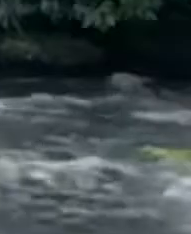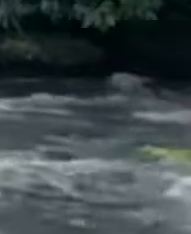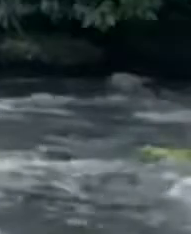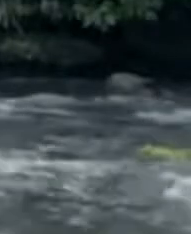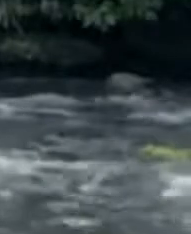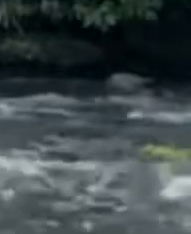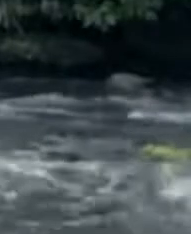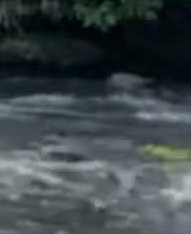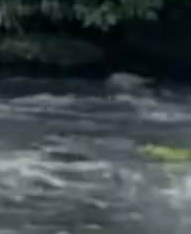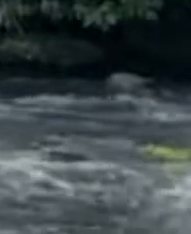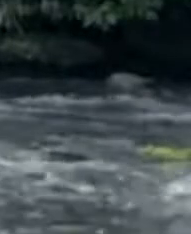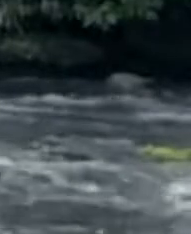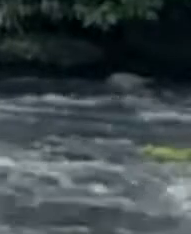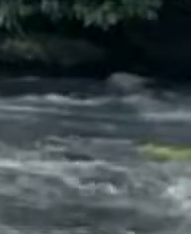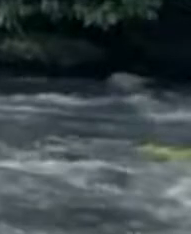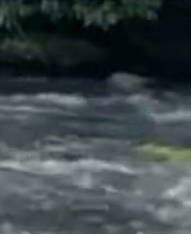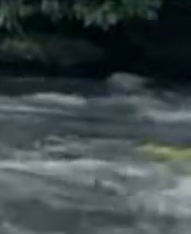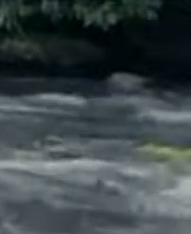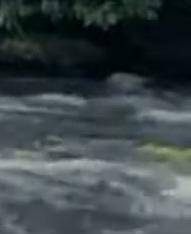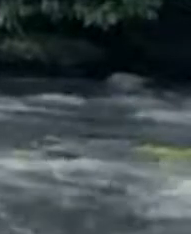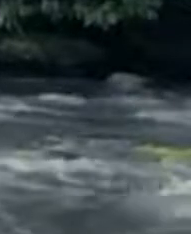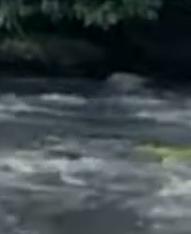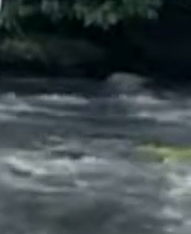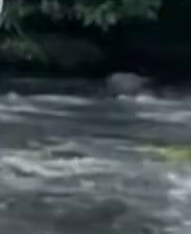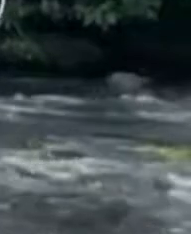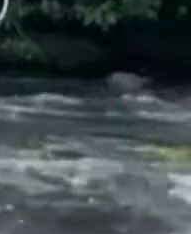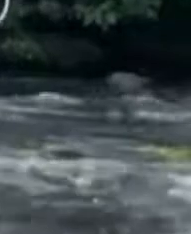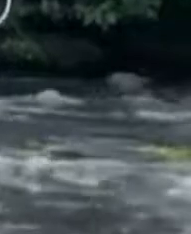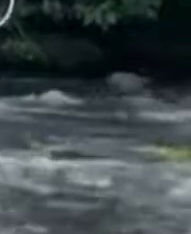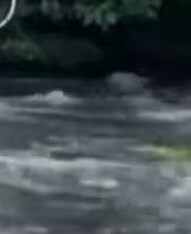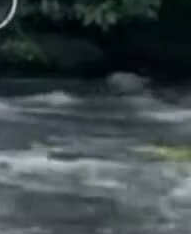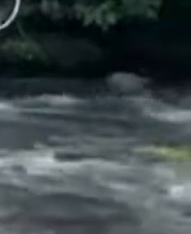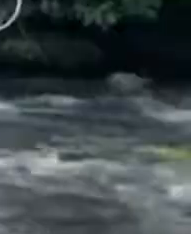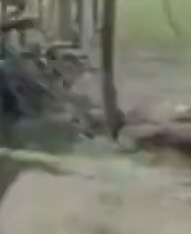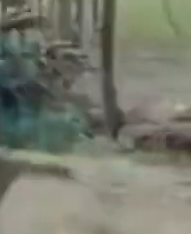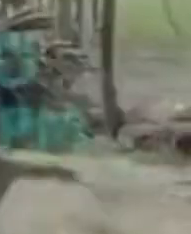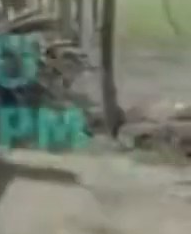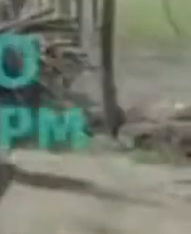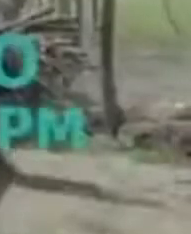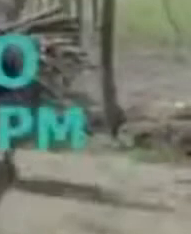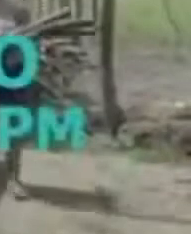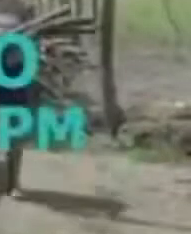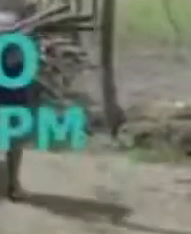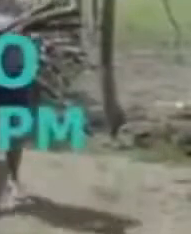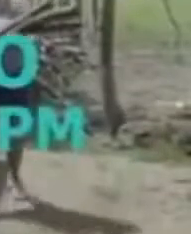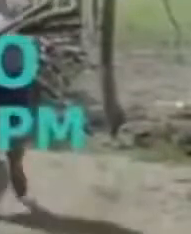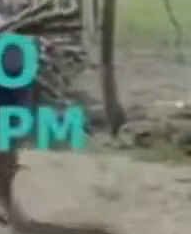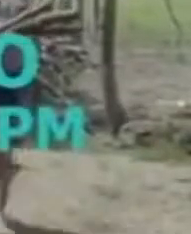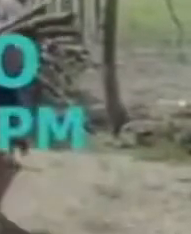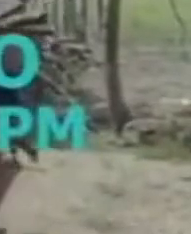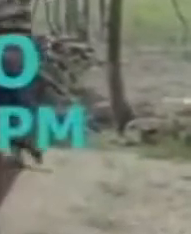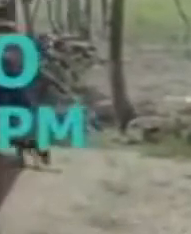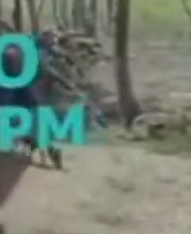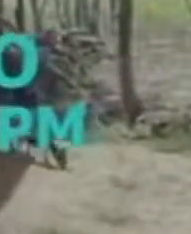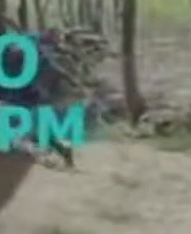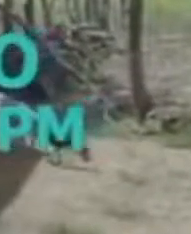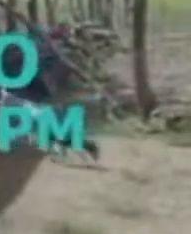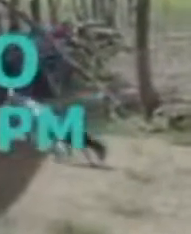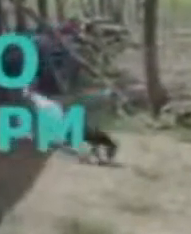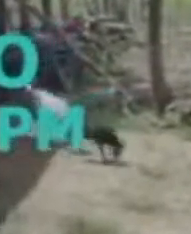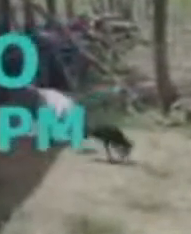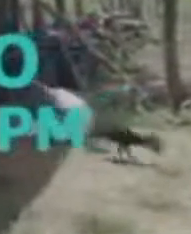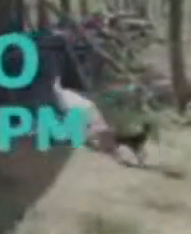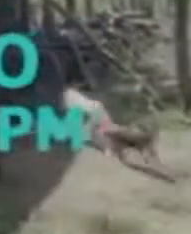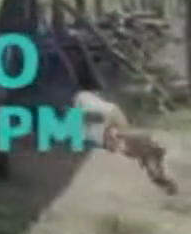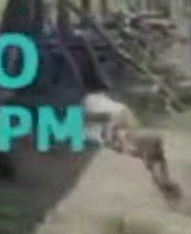bebé de 2 a 3 años. Miércoles 26 de mayo, 9:30 de la noche. Con repetición, sábado